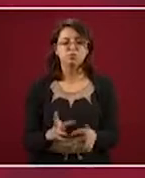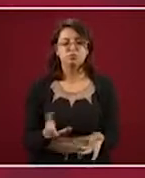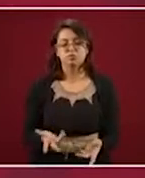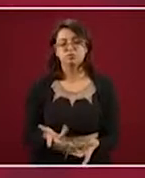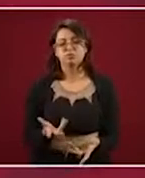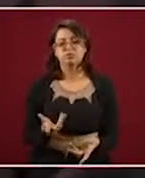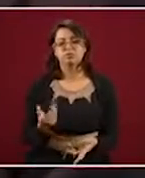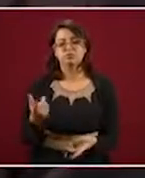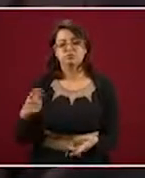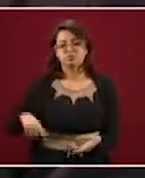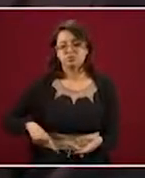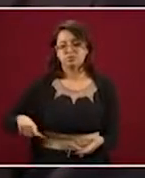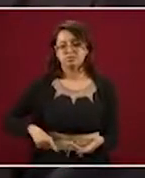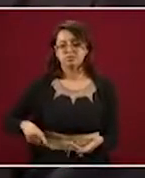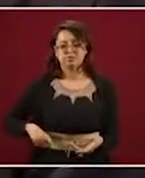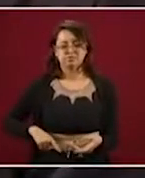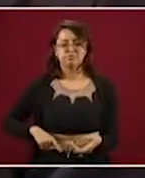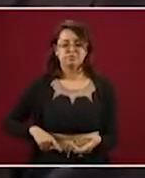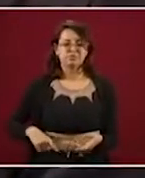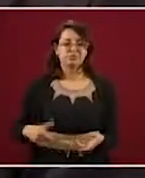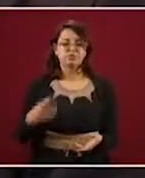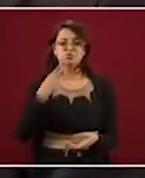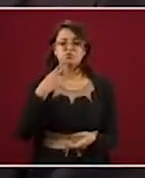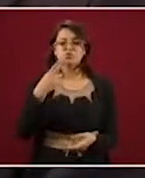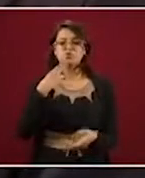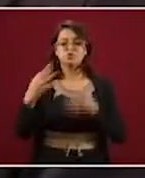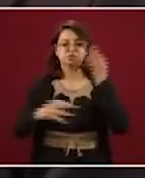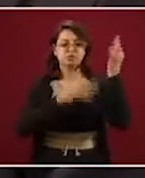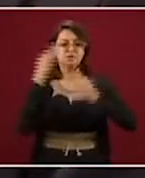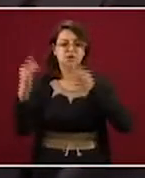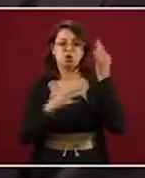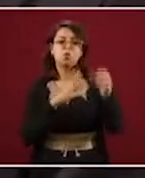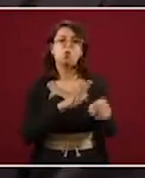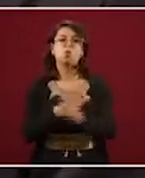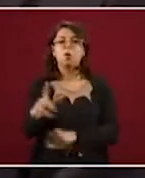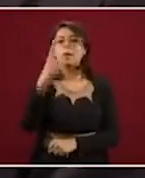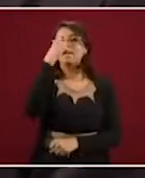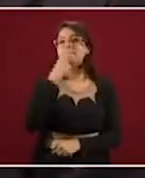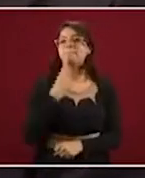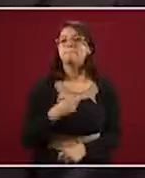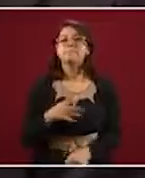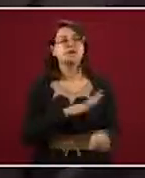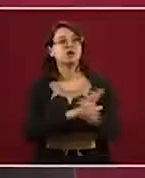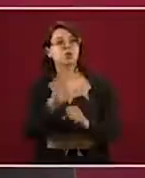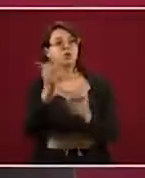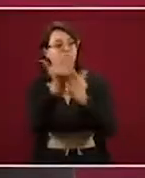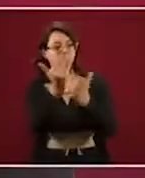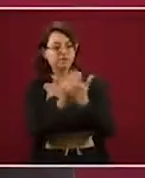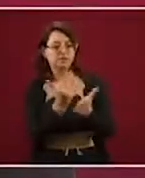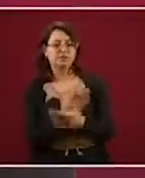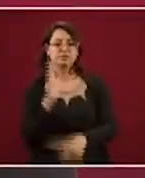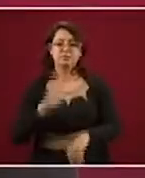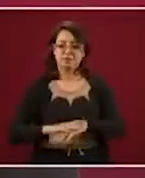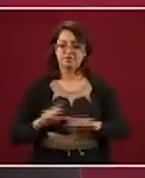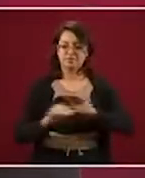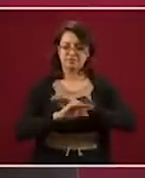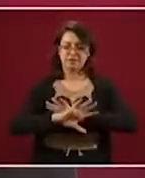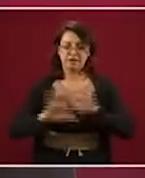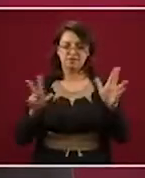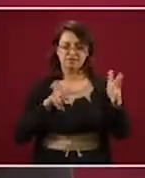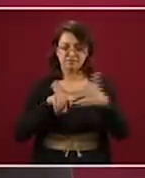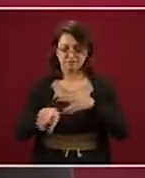para la publicidad, cuáles son los criterios y que se transparente, si les